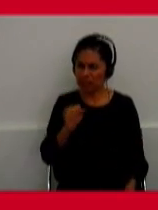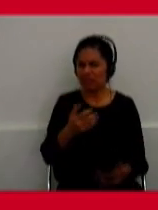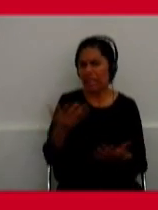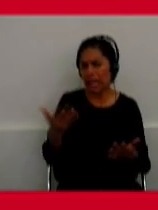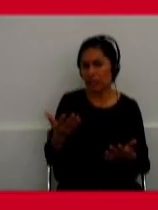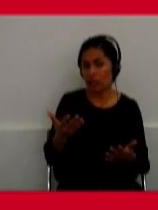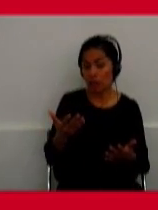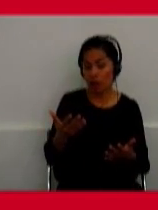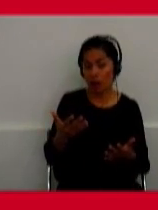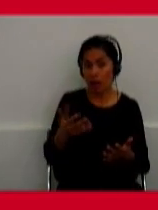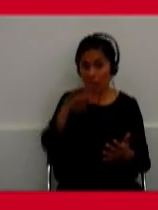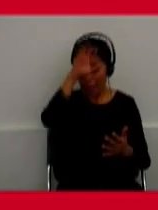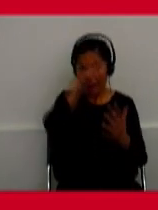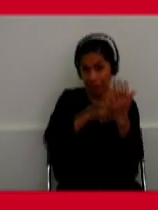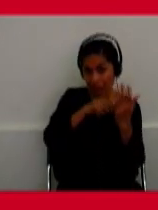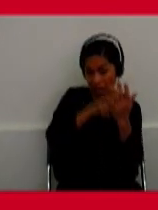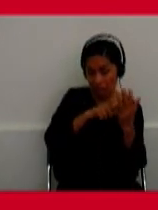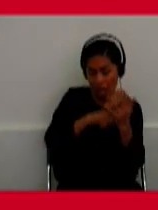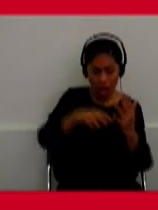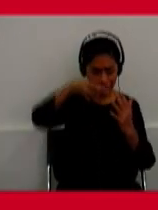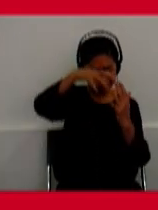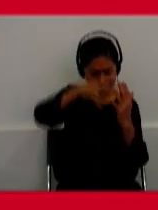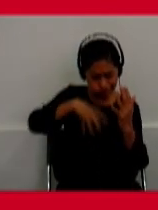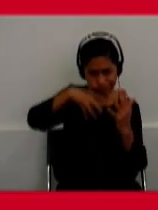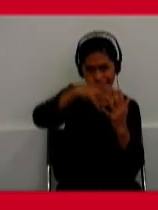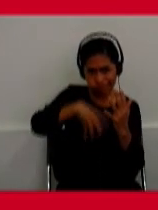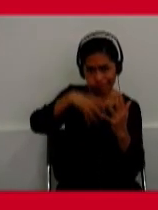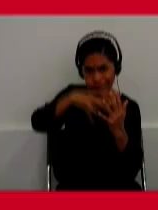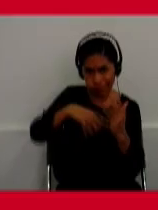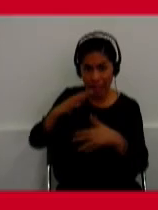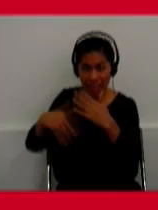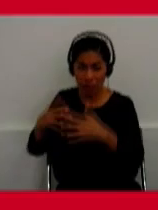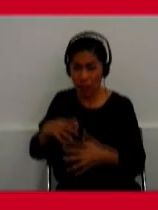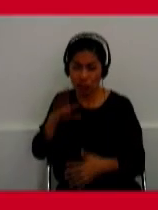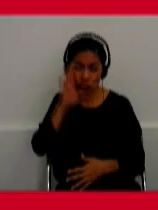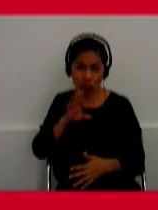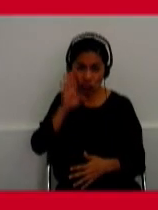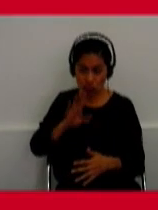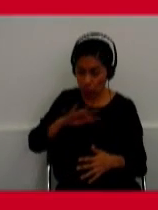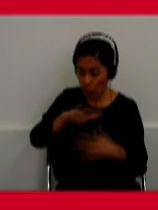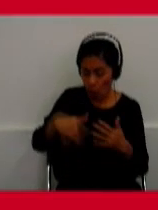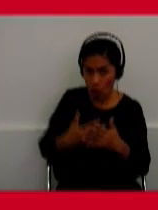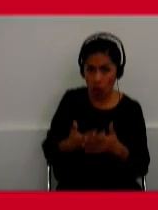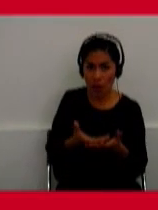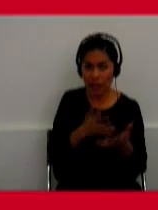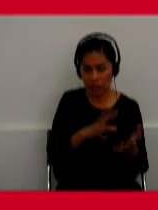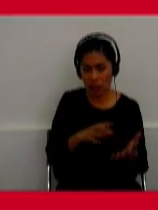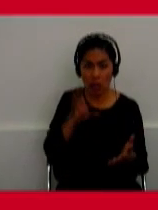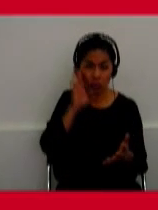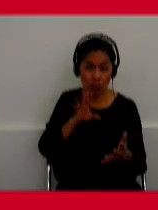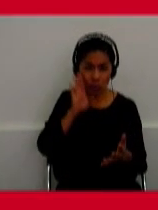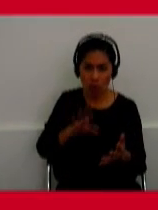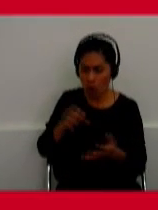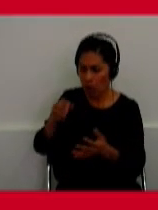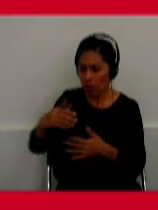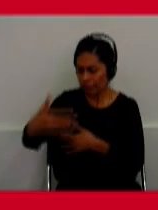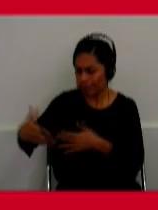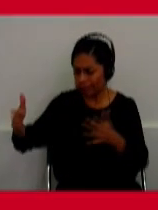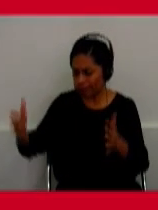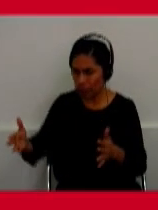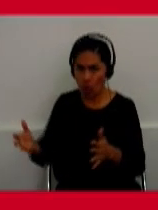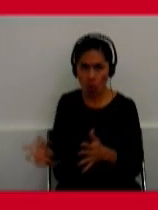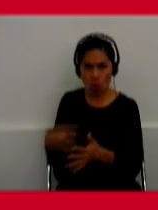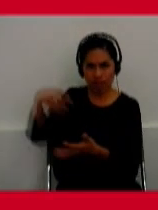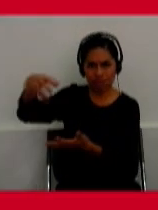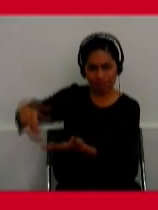caso específico para relaves de cobre, cómo se diseña, se dimensiona para relaves de cobre encima